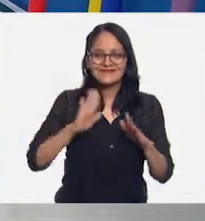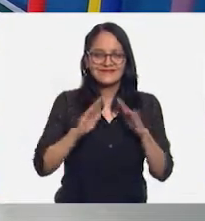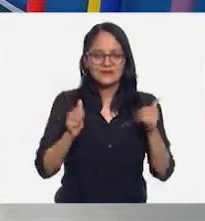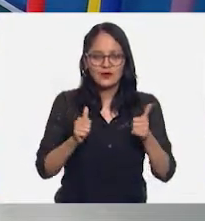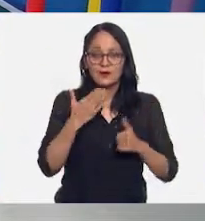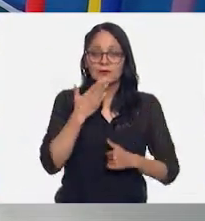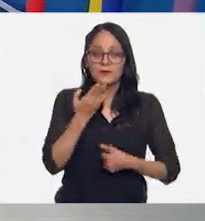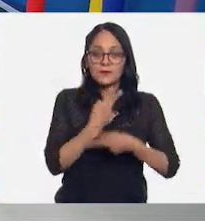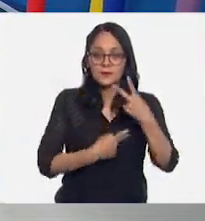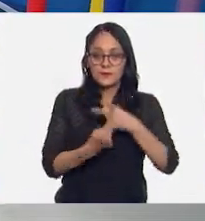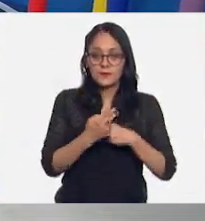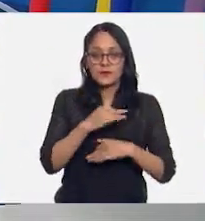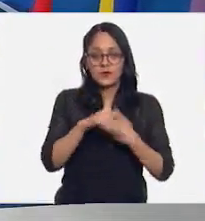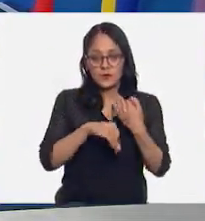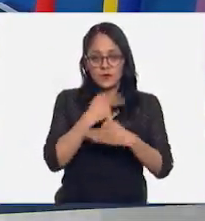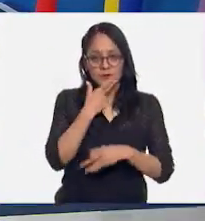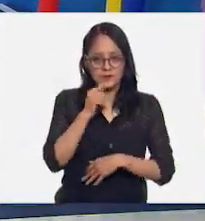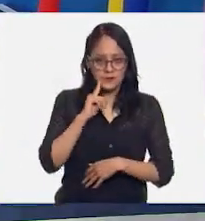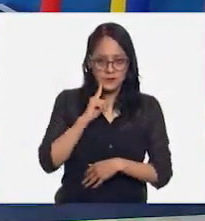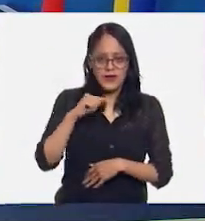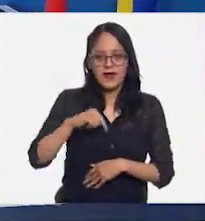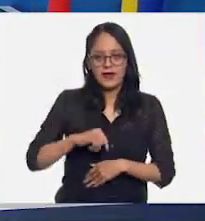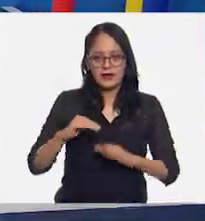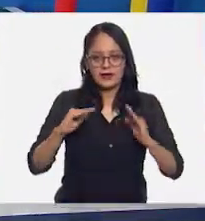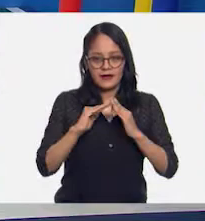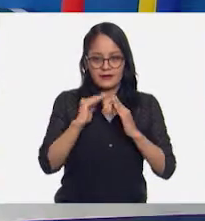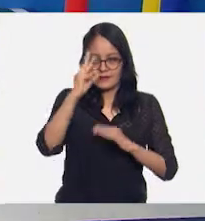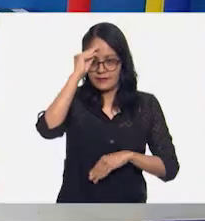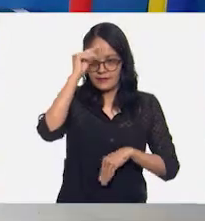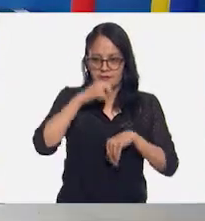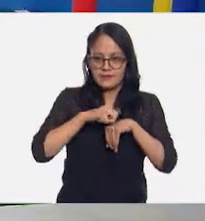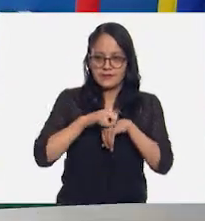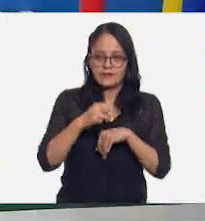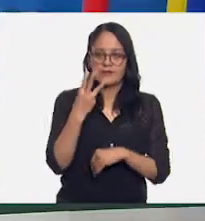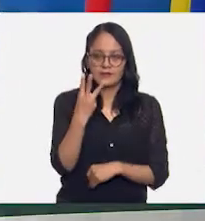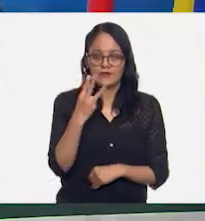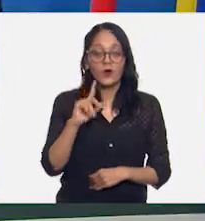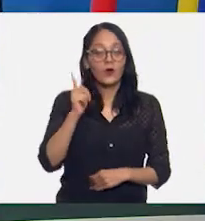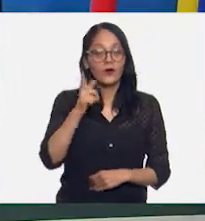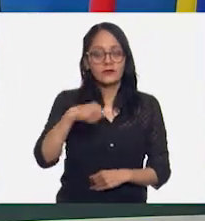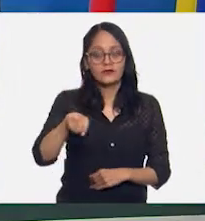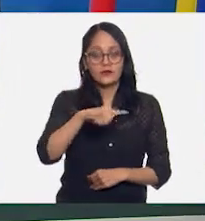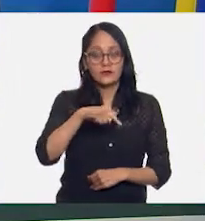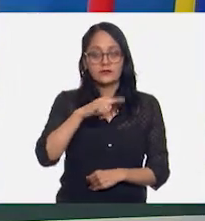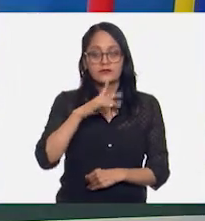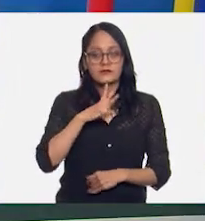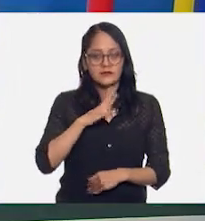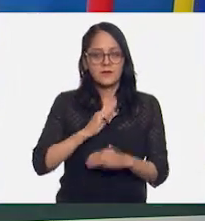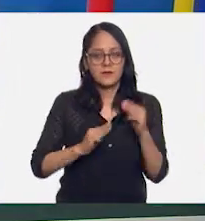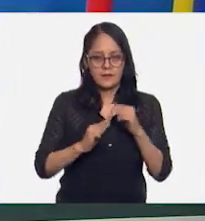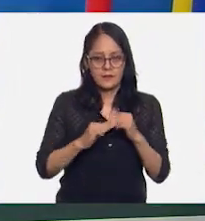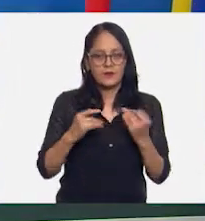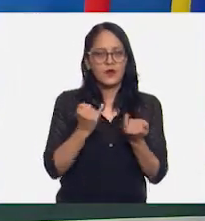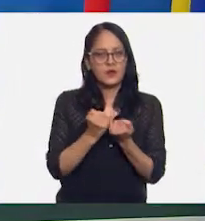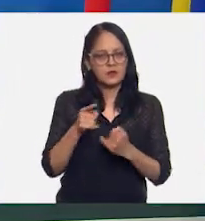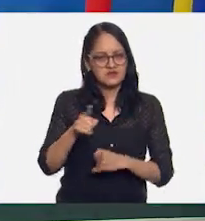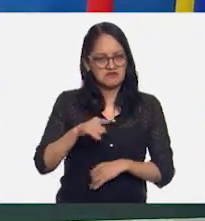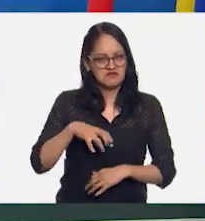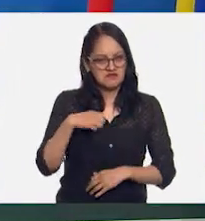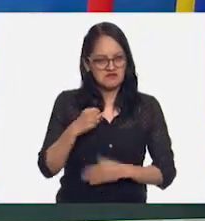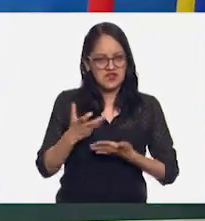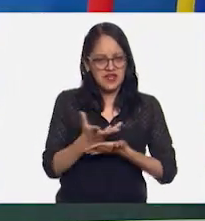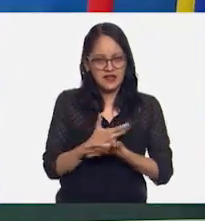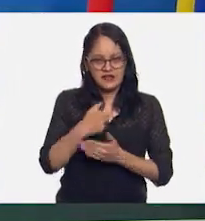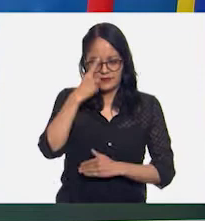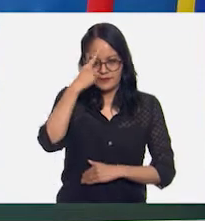están? Bienvenidas y bienvenidos a Aprende en Casa 3. Espero que ya tengan todo su material y todas las ganas para comenzar con esta sesión de